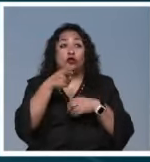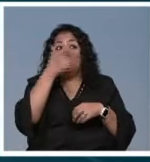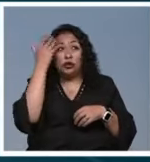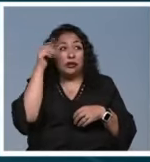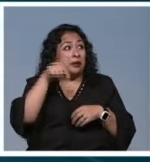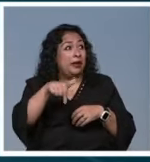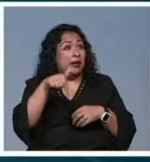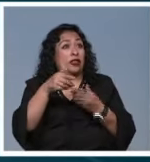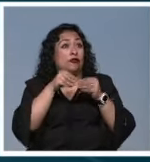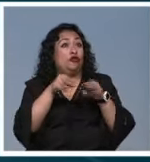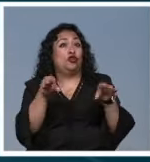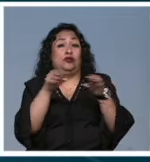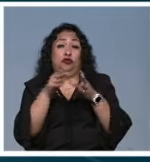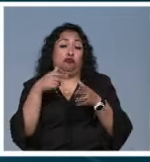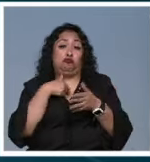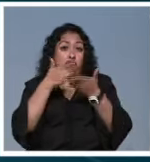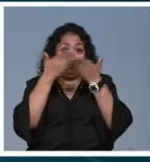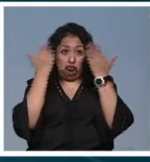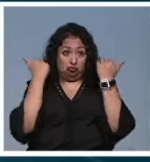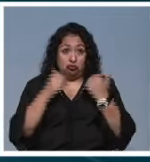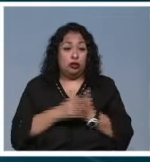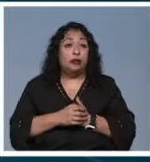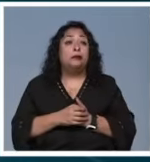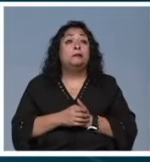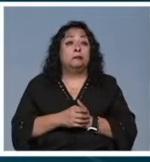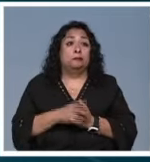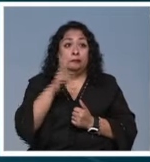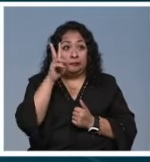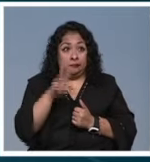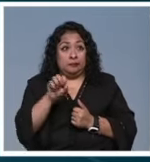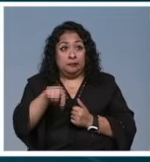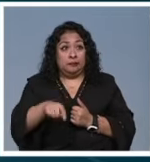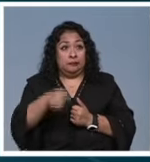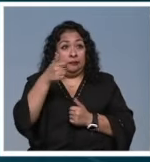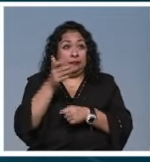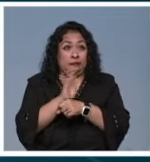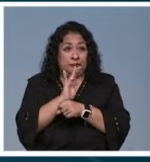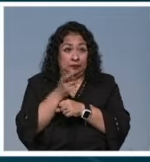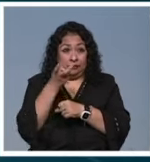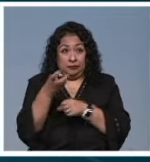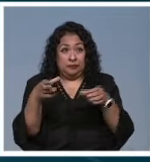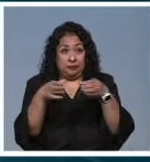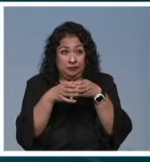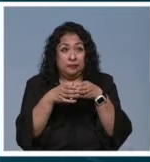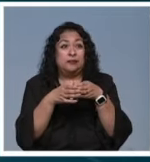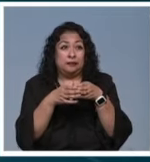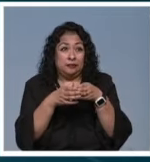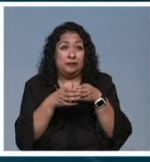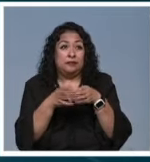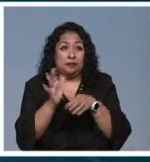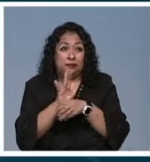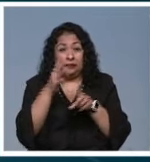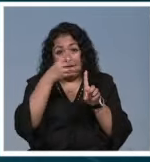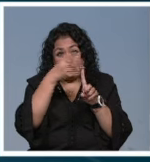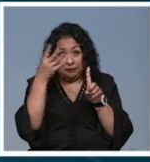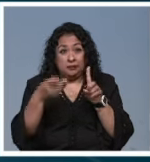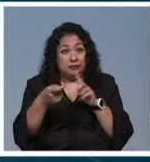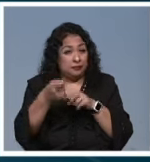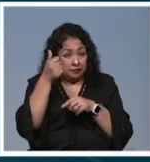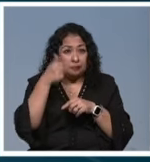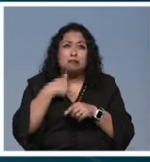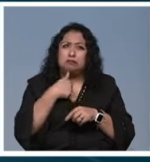pues, tipo de difusión. Efectivamente, esta fue mi primera película en ese género, al menos en el cine LGBT.